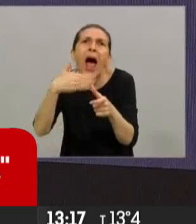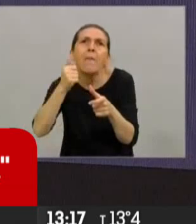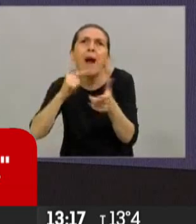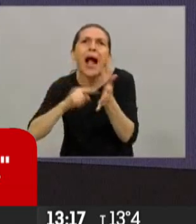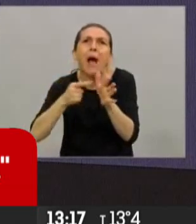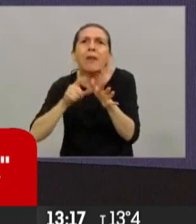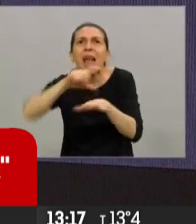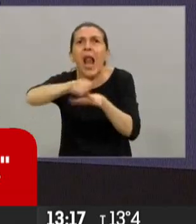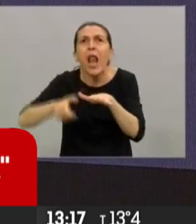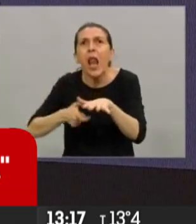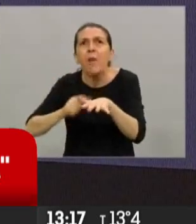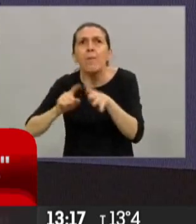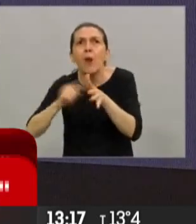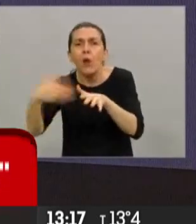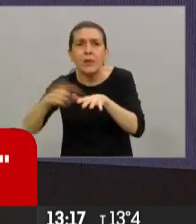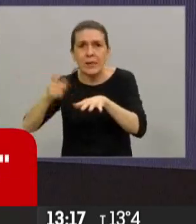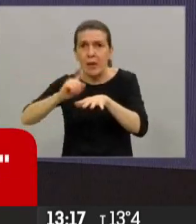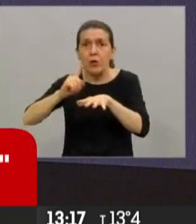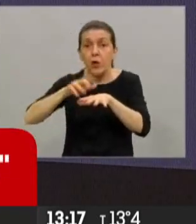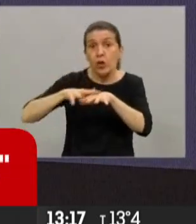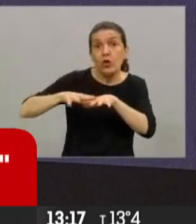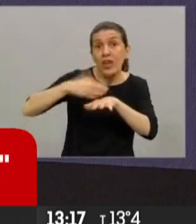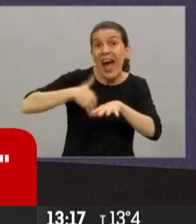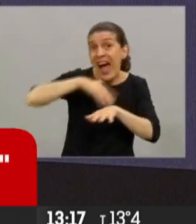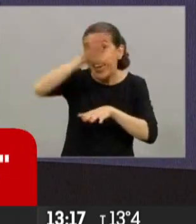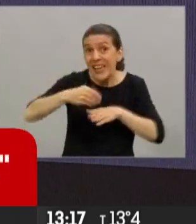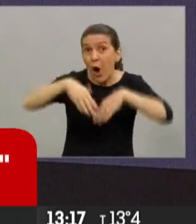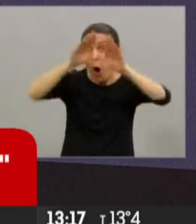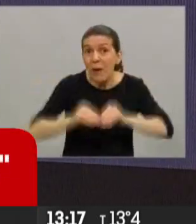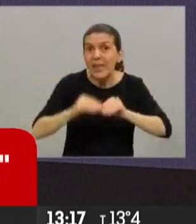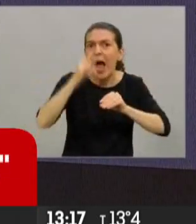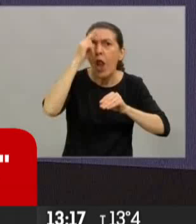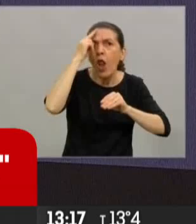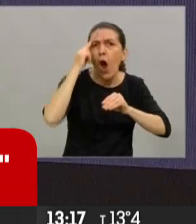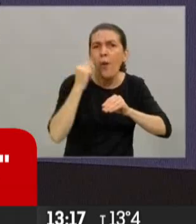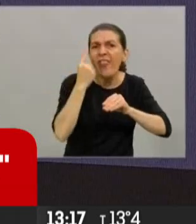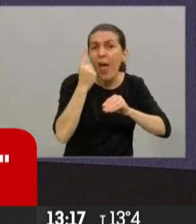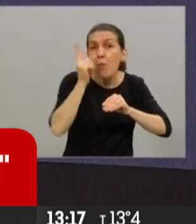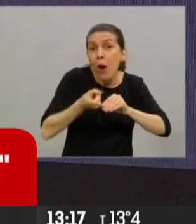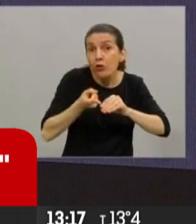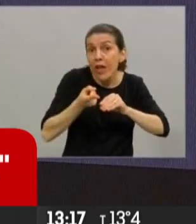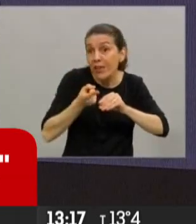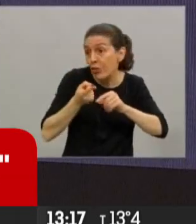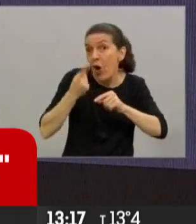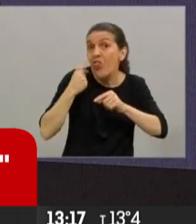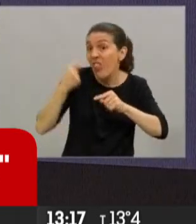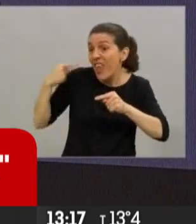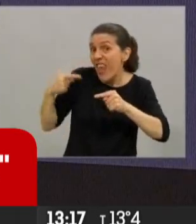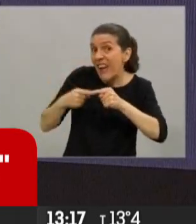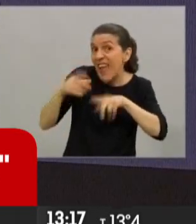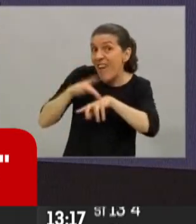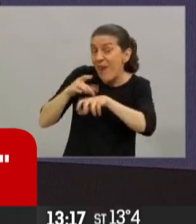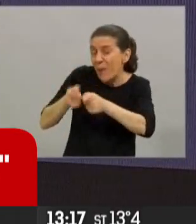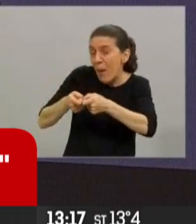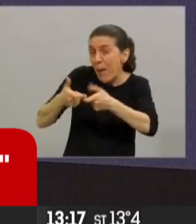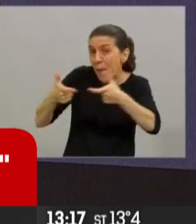el 97% de los casos, 91% de los casos creo, que se han dado en los últimos días, ocurren efectivamente